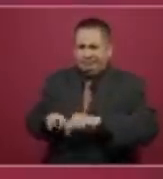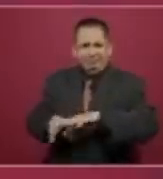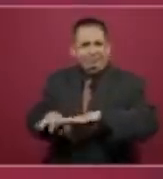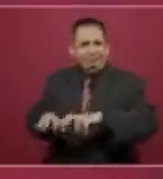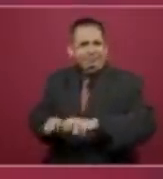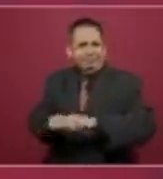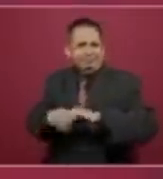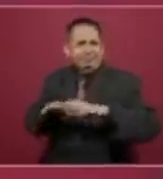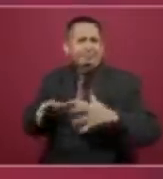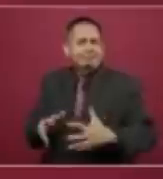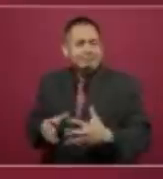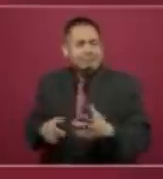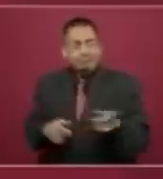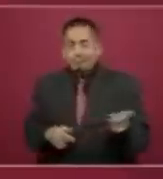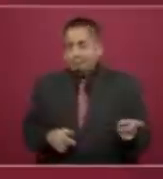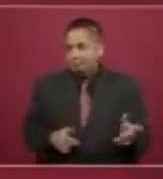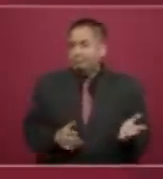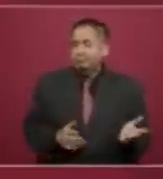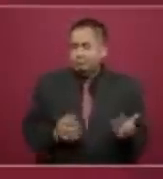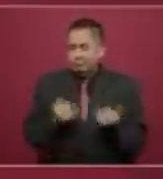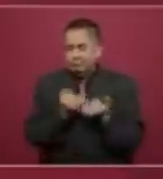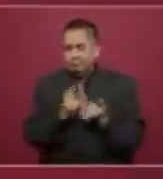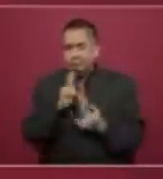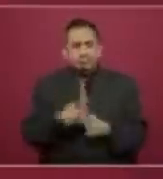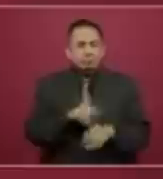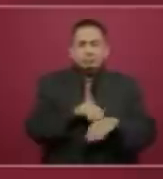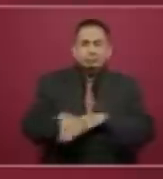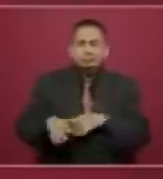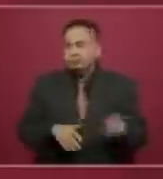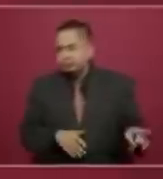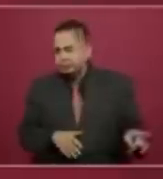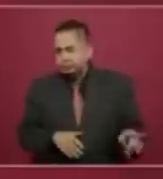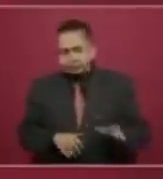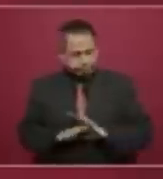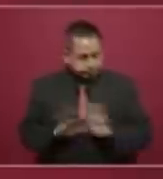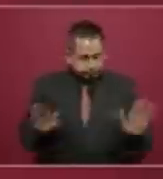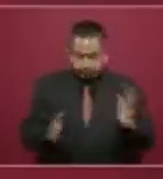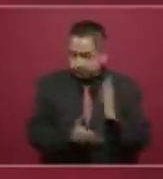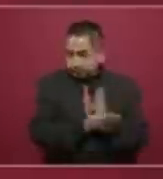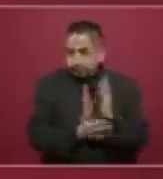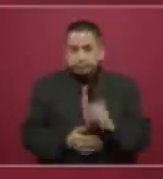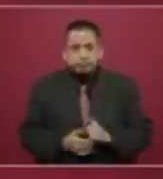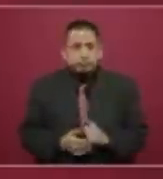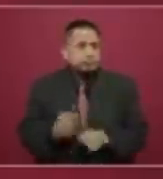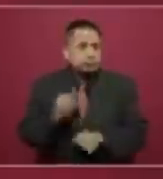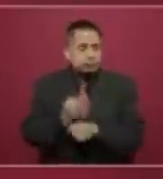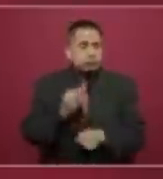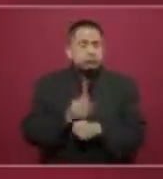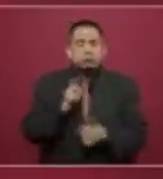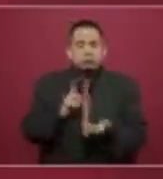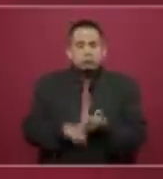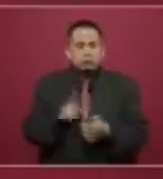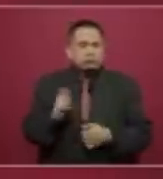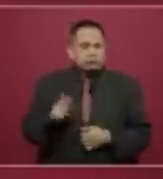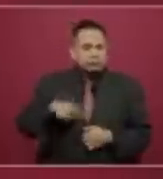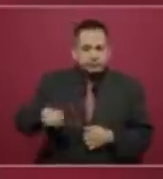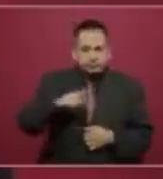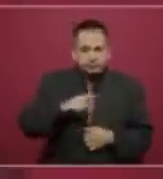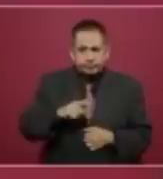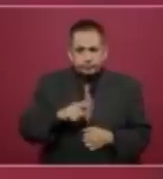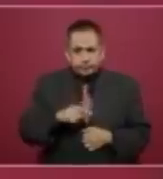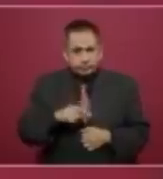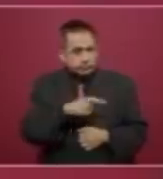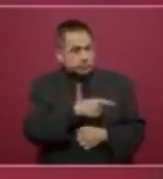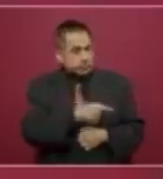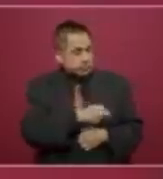y estamos en un tiempo en que lo viejo no